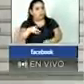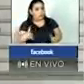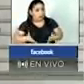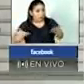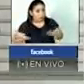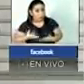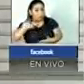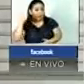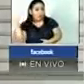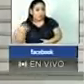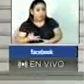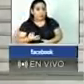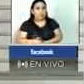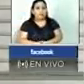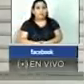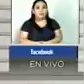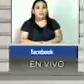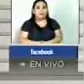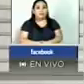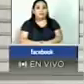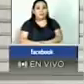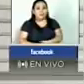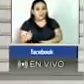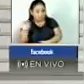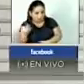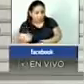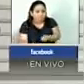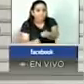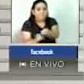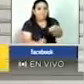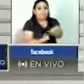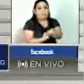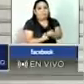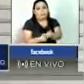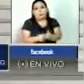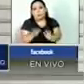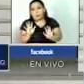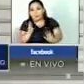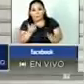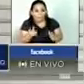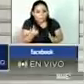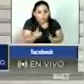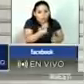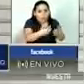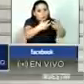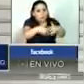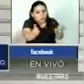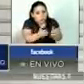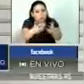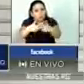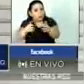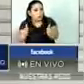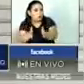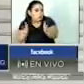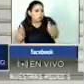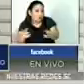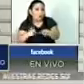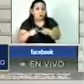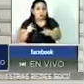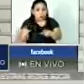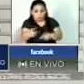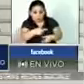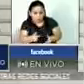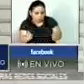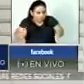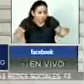inyectarle liquidez a la economía, que hay que apoyar a los pequeños, micro y medianos empresarios, que hay que tratar